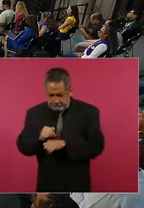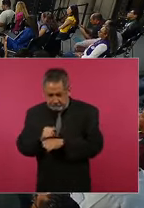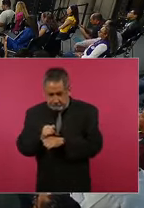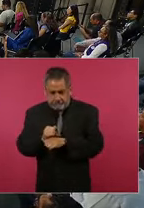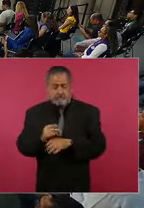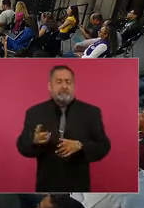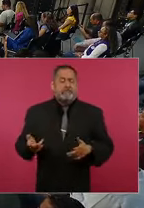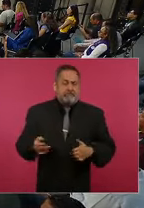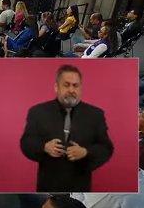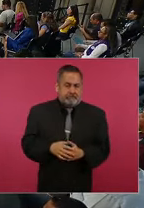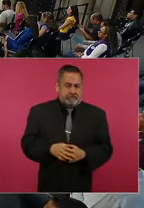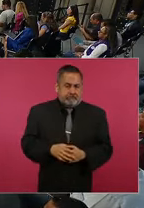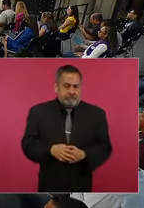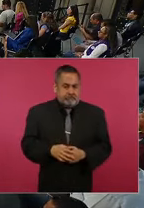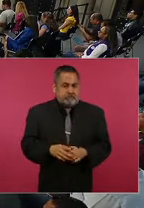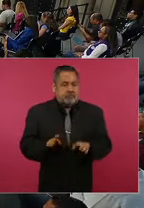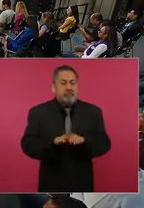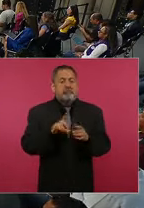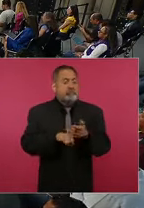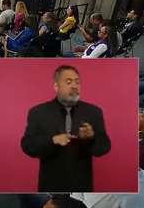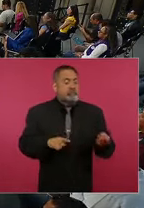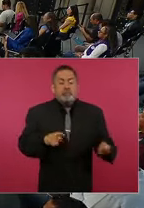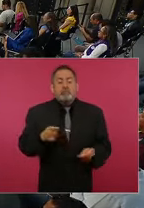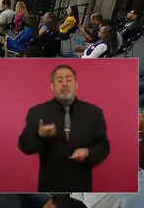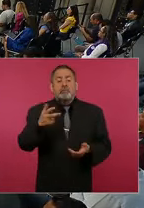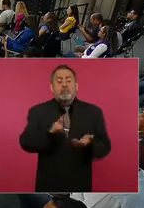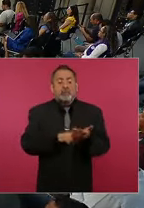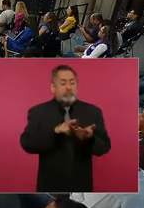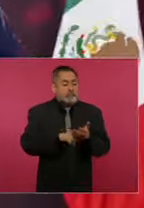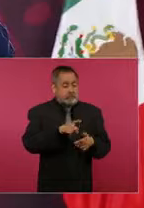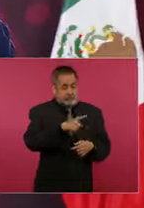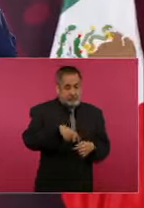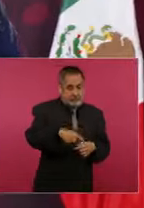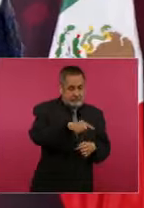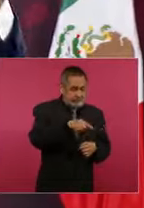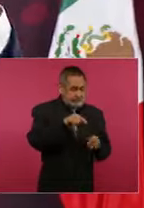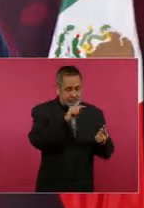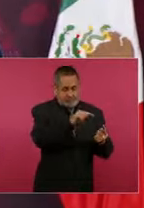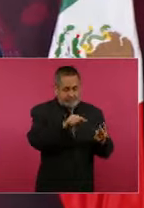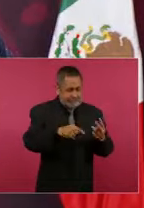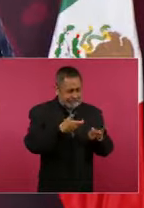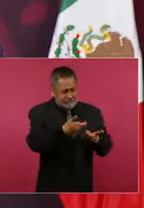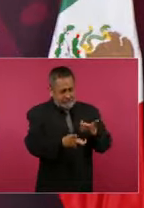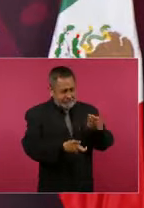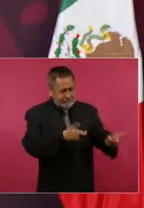de lo que cuesta el mantenimiento del aparato